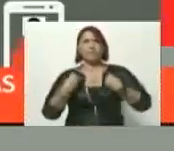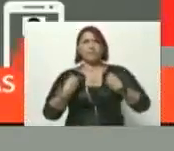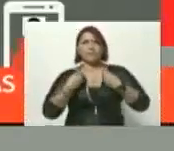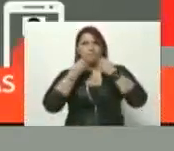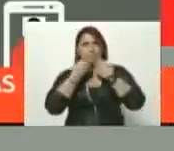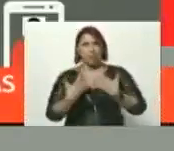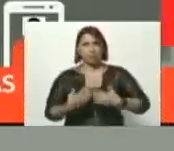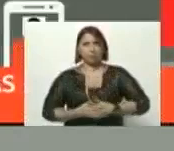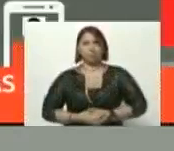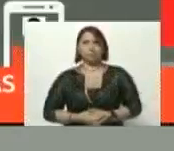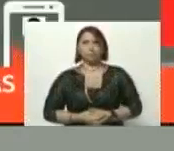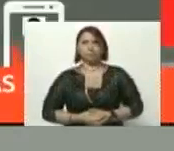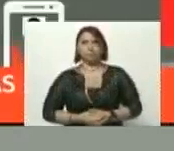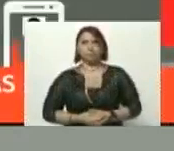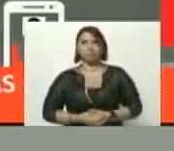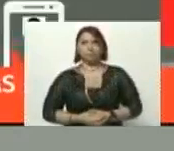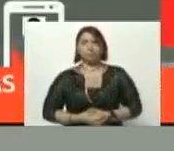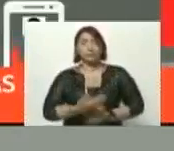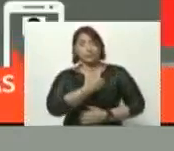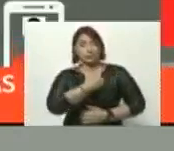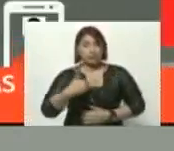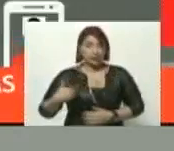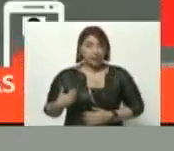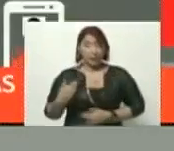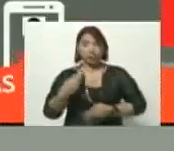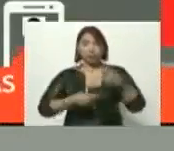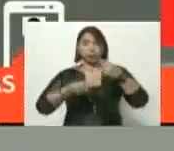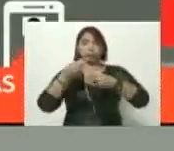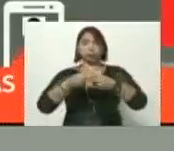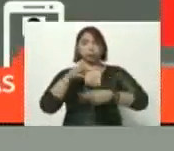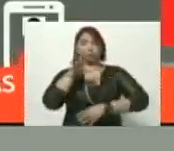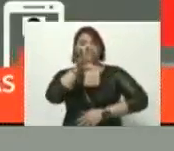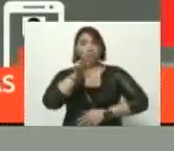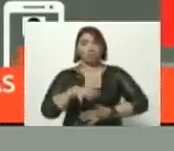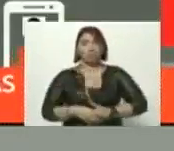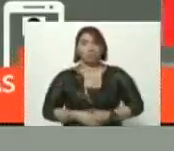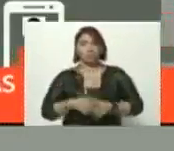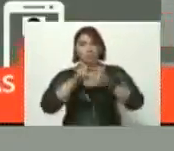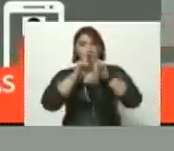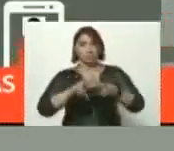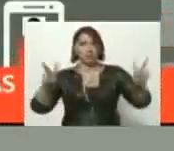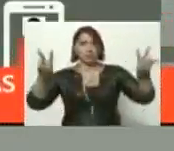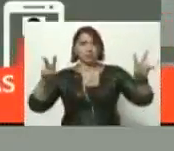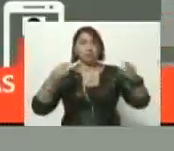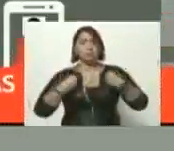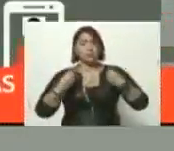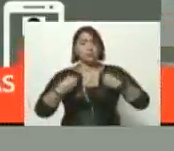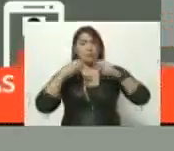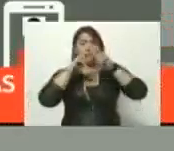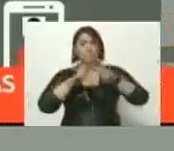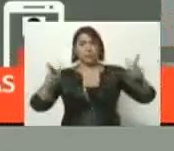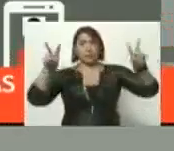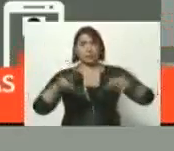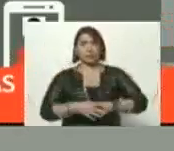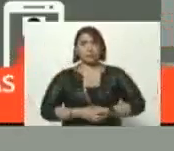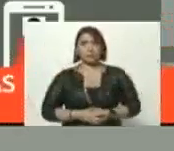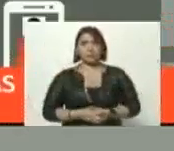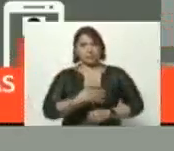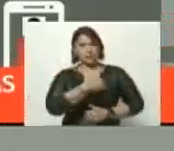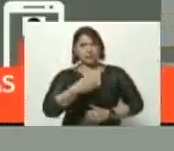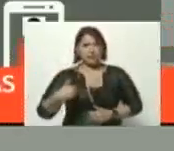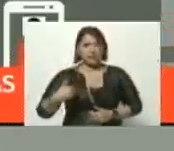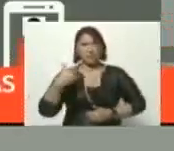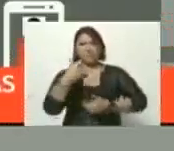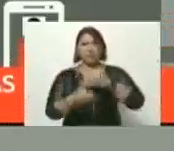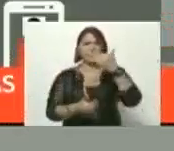viviendo, que quiere construir la paz, que quiere vivir en paz, que quiere